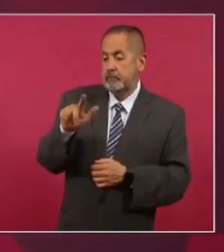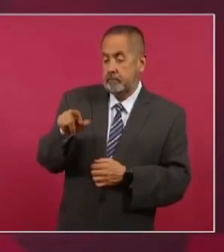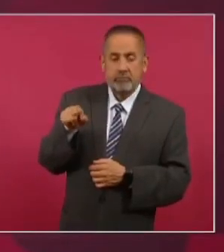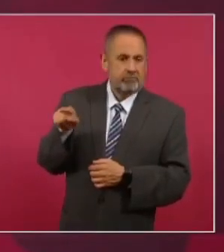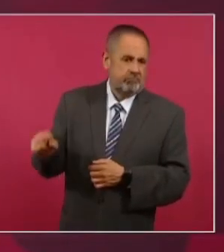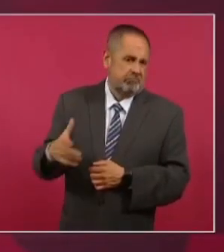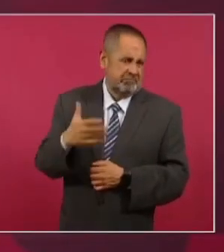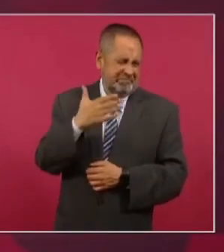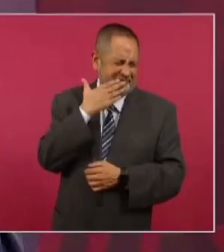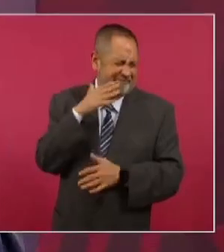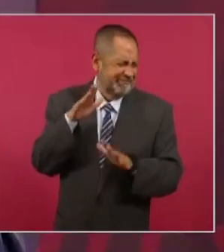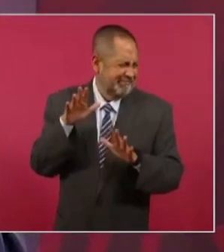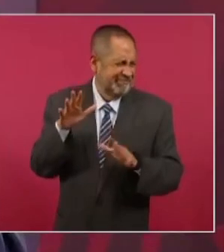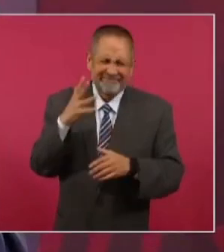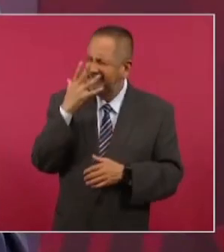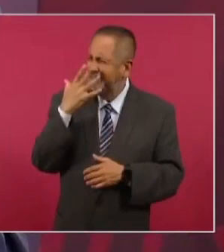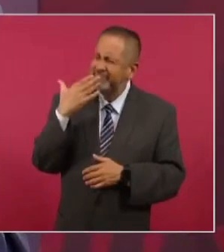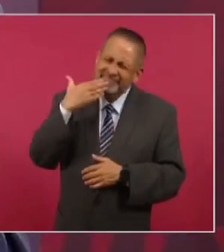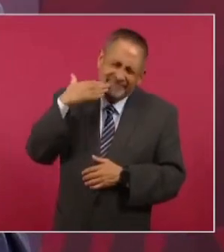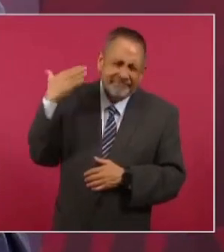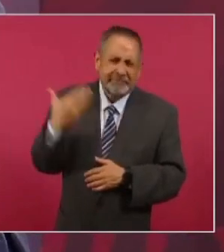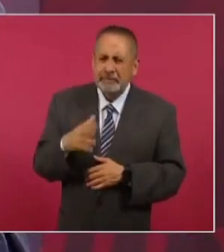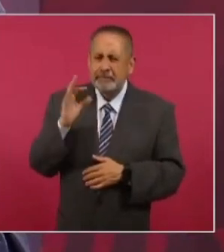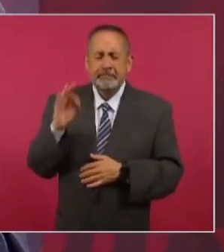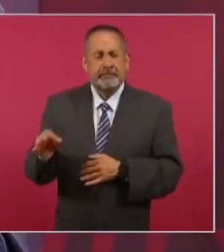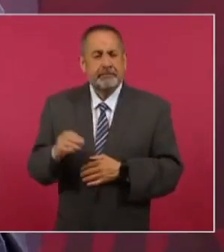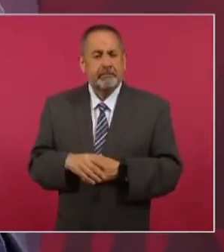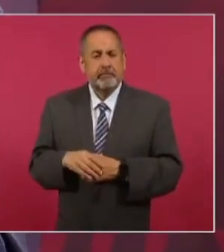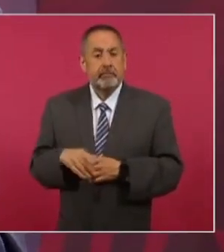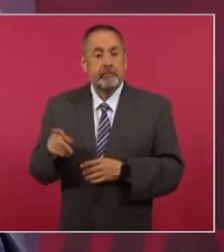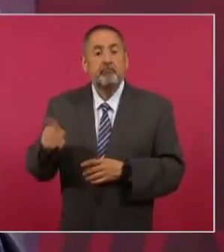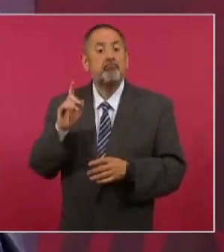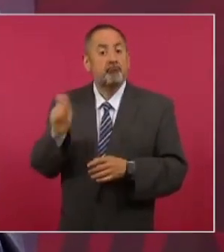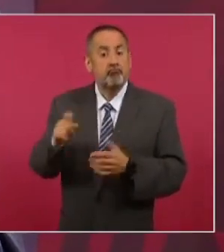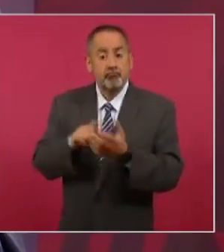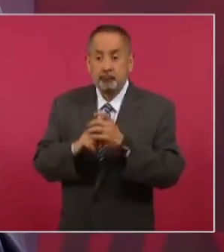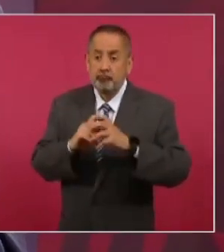fenomenal un picheo el zurdo